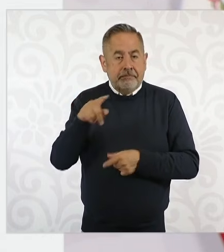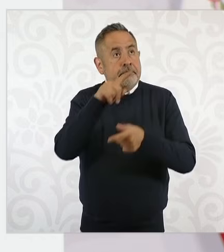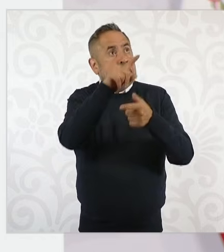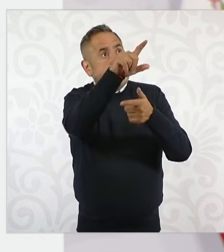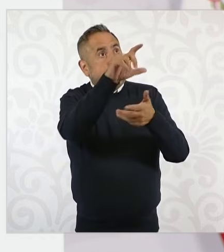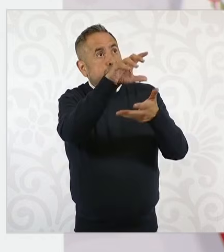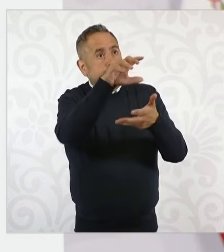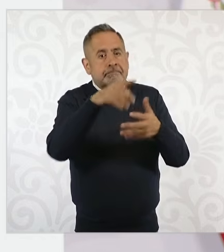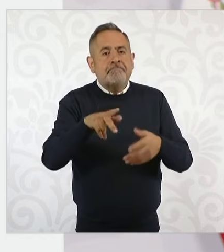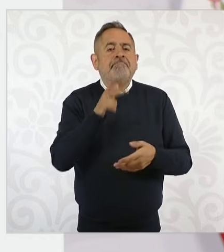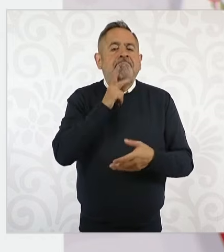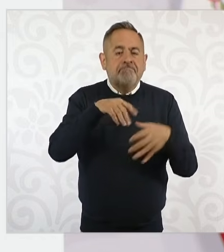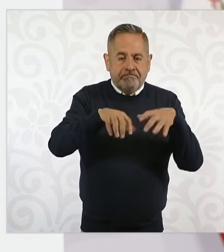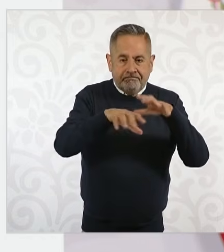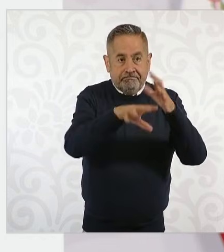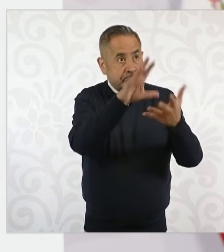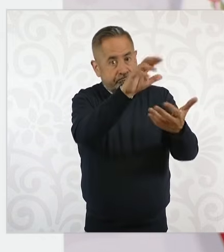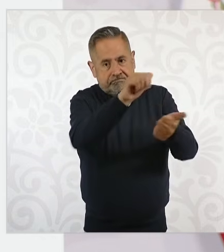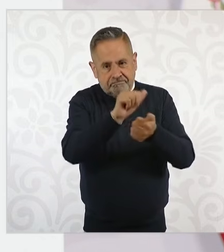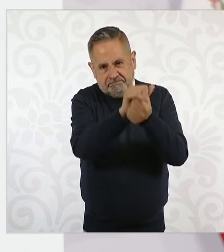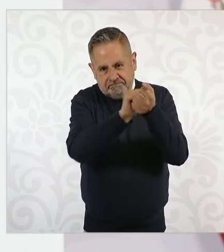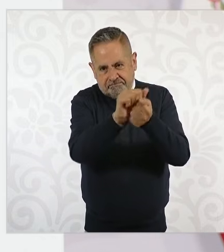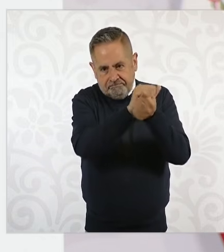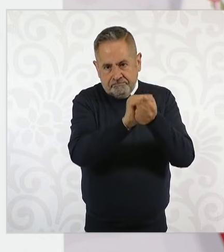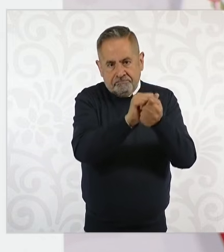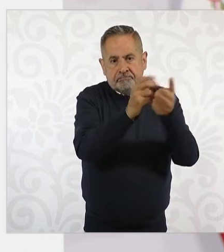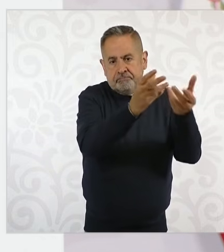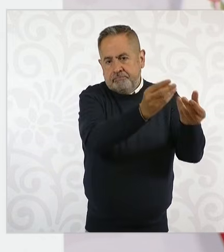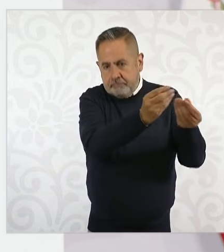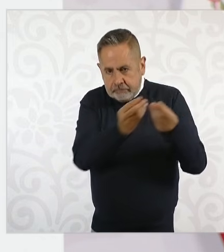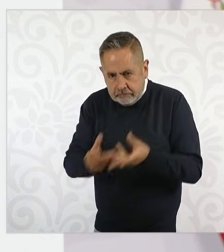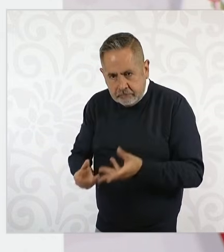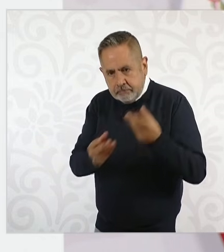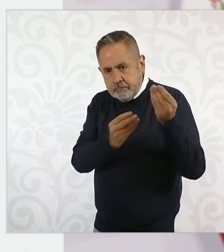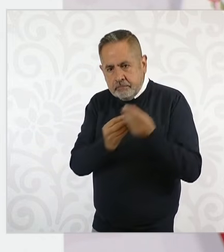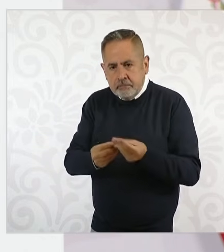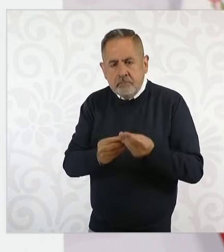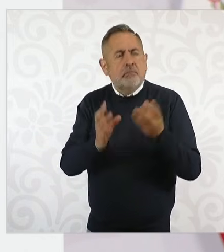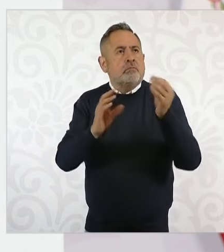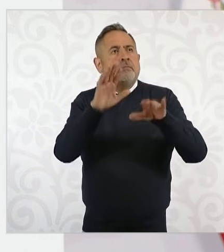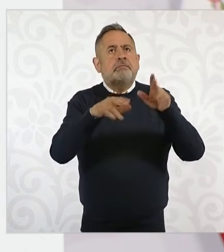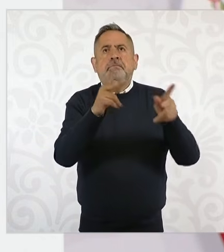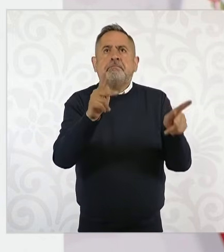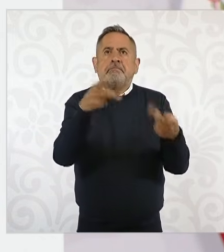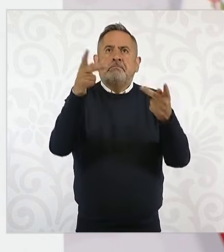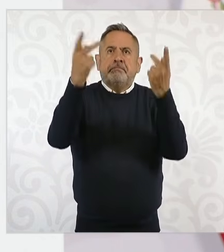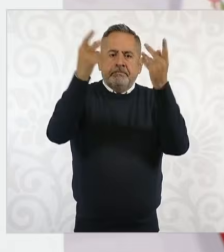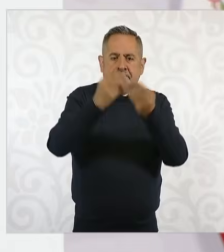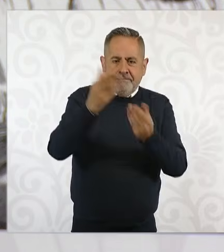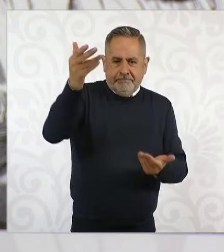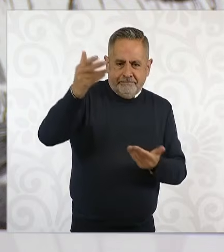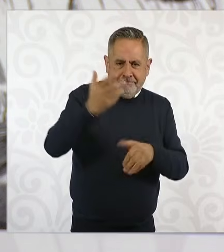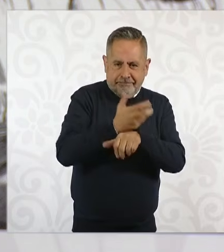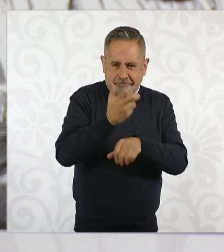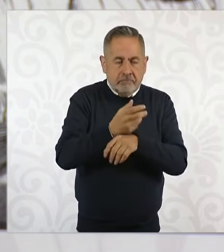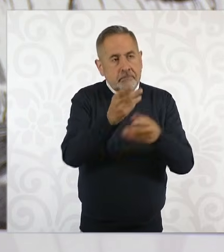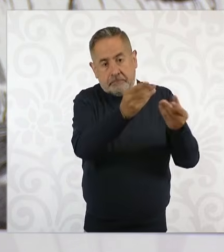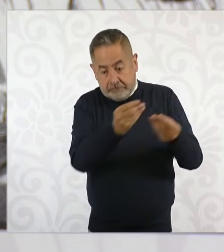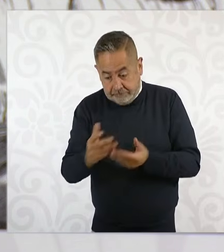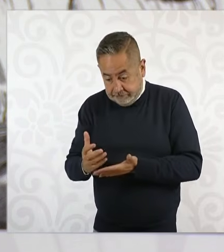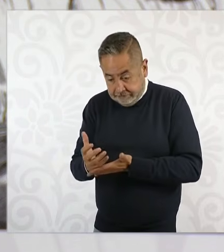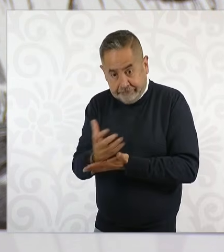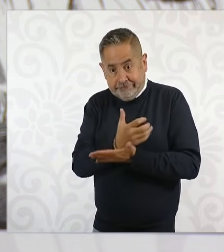petróleo directamente de Texas, se refina, alguno viene para México, otro se vende allá, pero ese ingreso